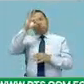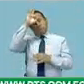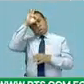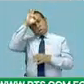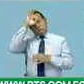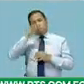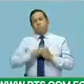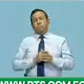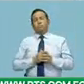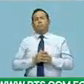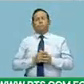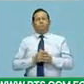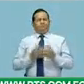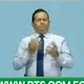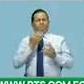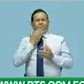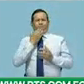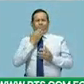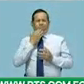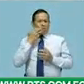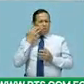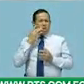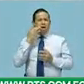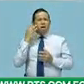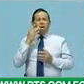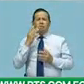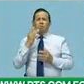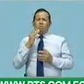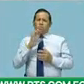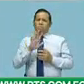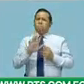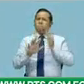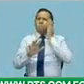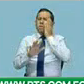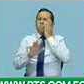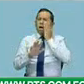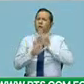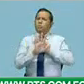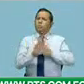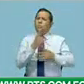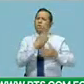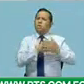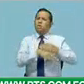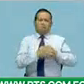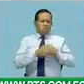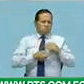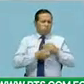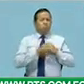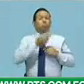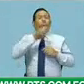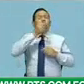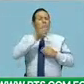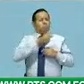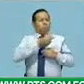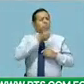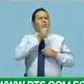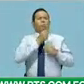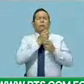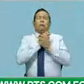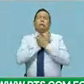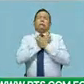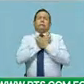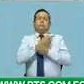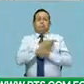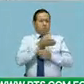Resulta difícil asimilar lo que una madre pudo hacer con sus propios hijos. Es la presunta responsable de haberles dado a beber una sustancia tóxica